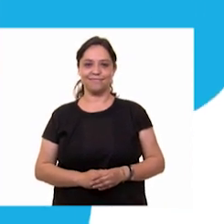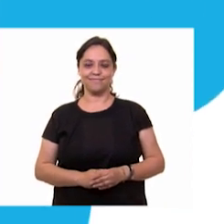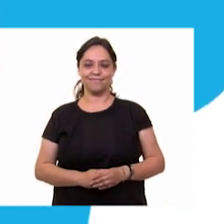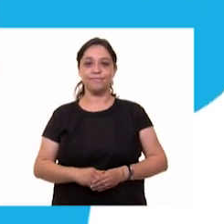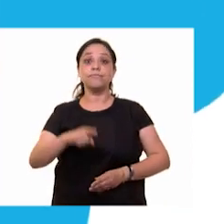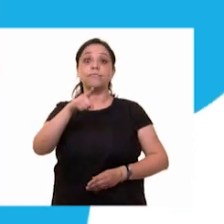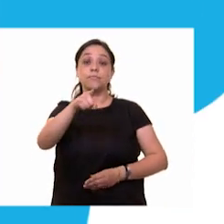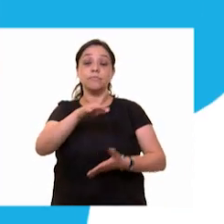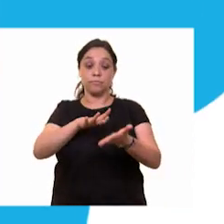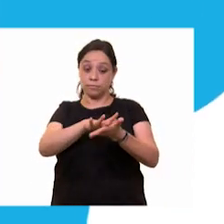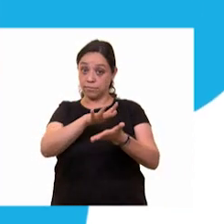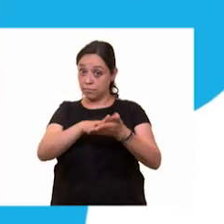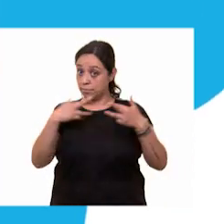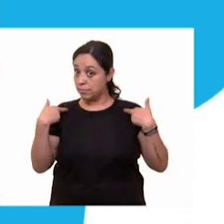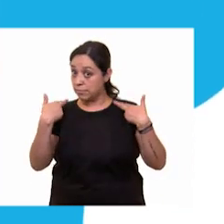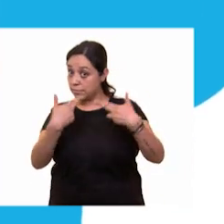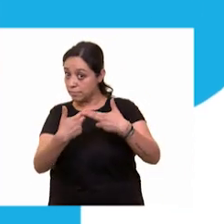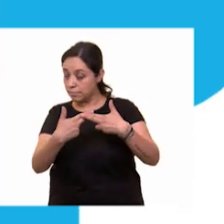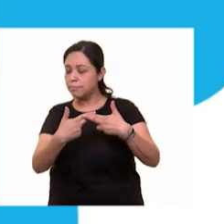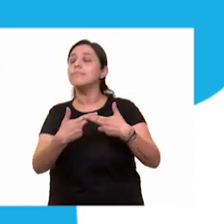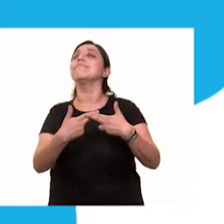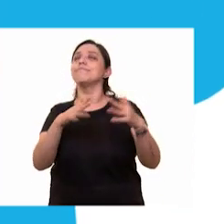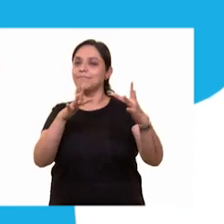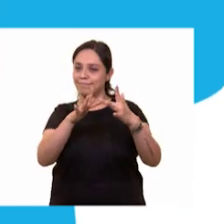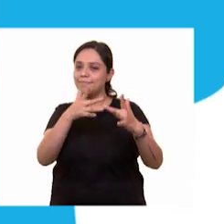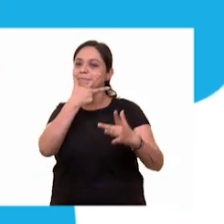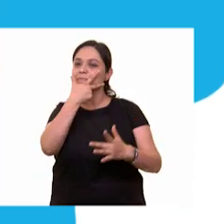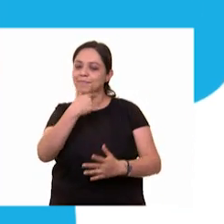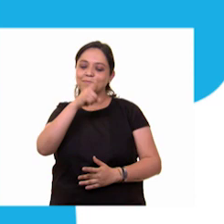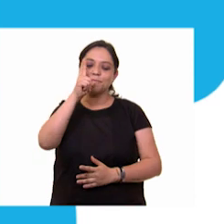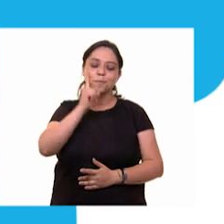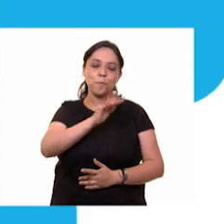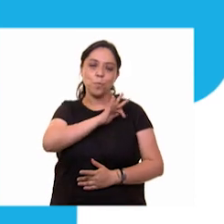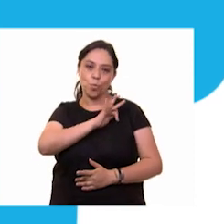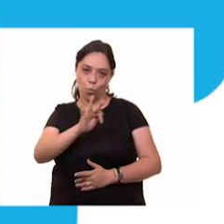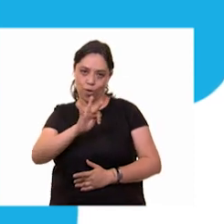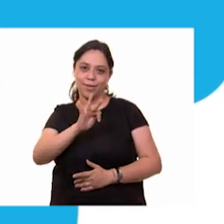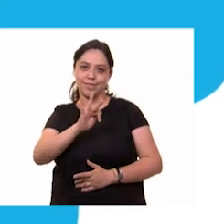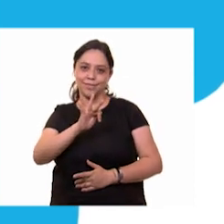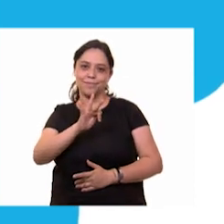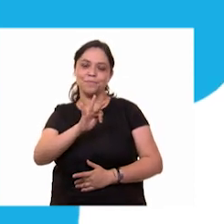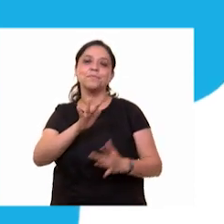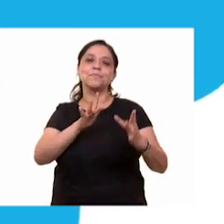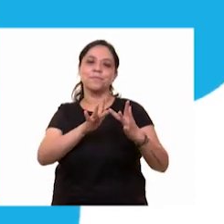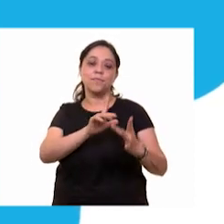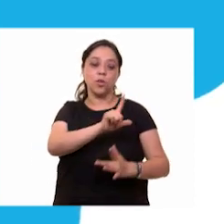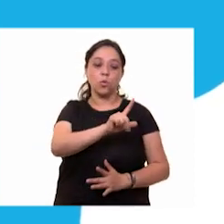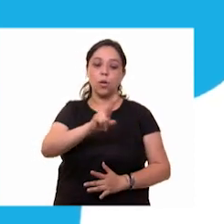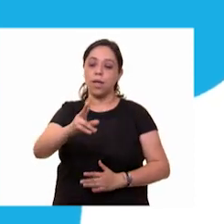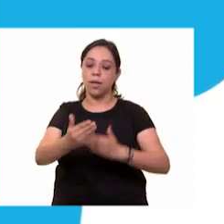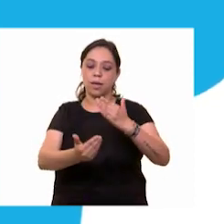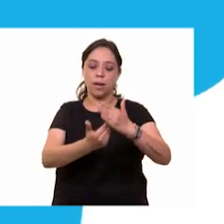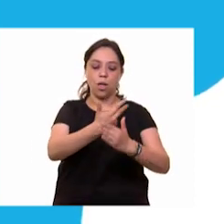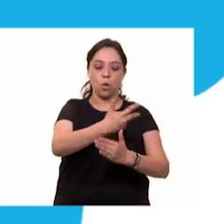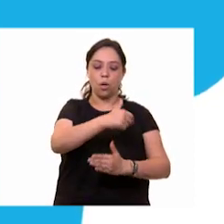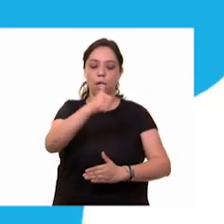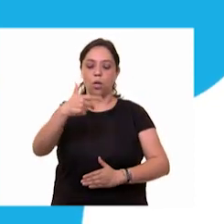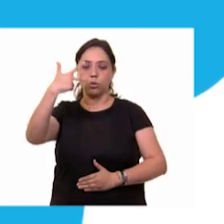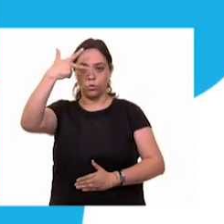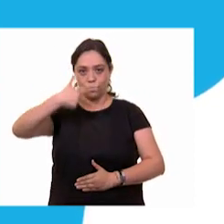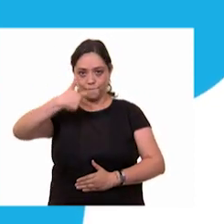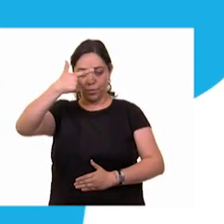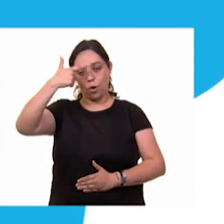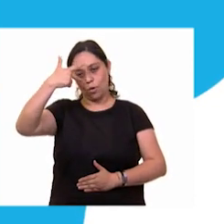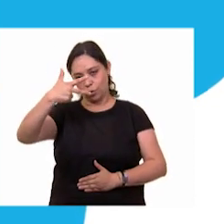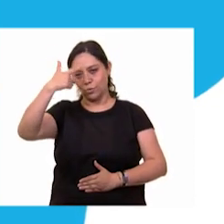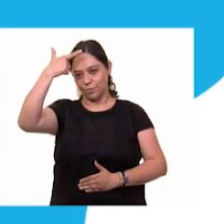Para solicitar apoyo pedagógico, comunícate con maestras y maestros de lunes a viernes de 8 a 20